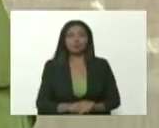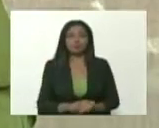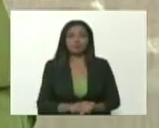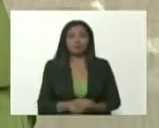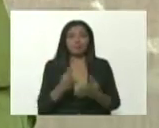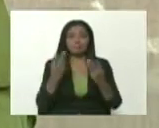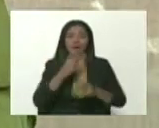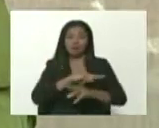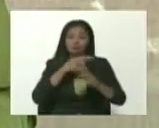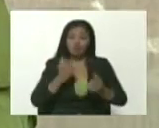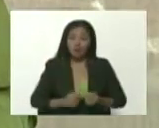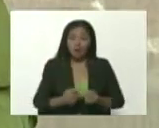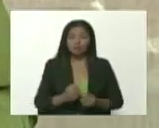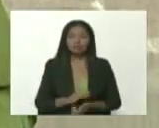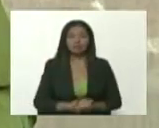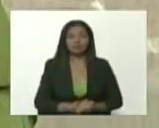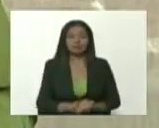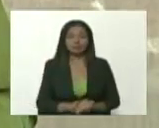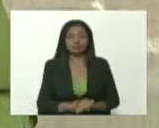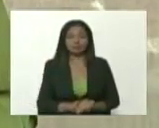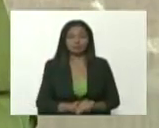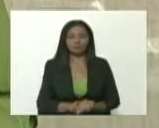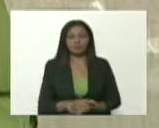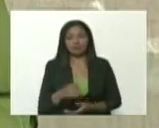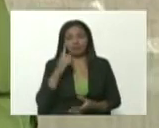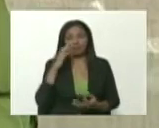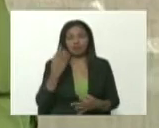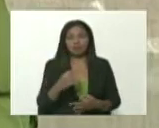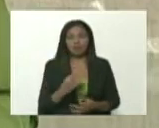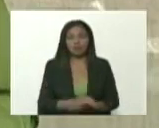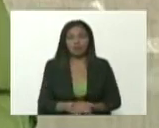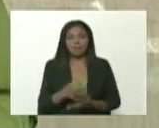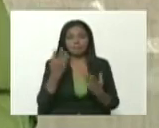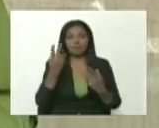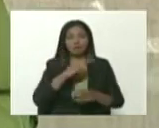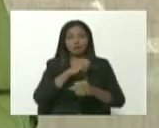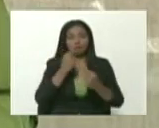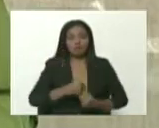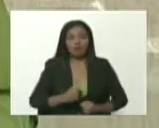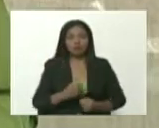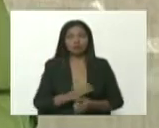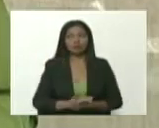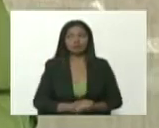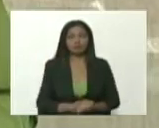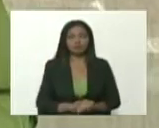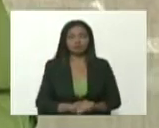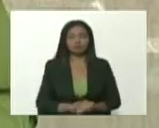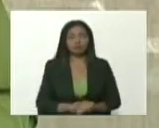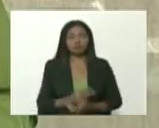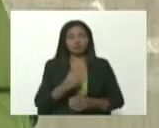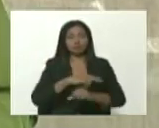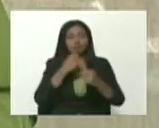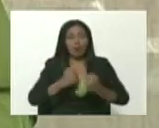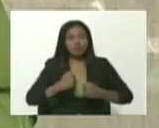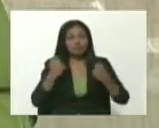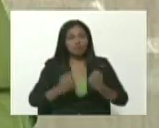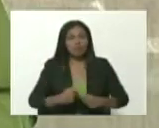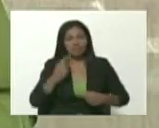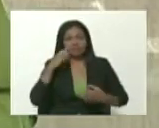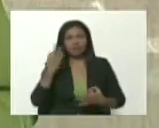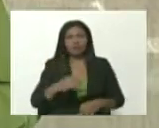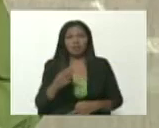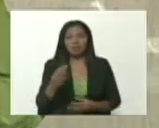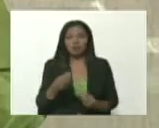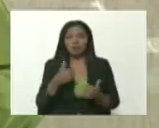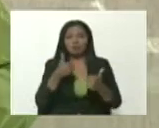hierro. ¿No? De verdad, mano de hierro. Duro, duro, duro, duro. Muy